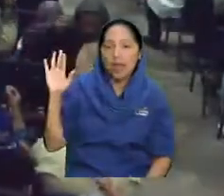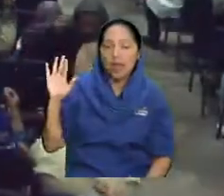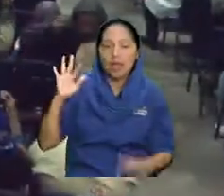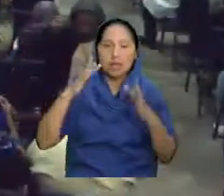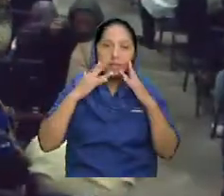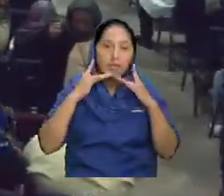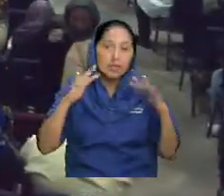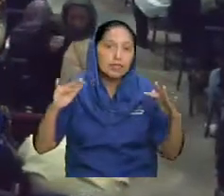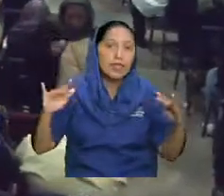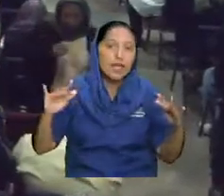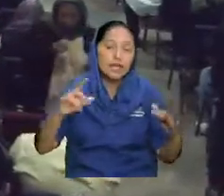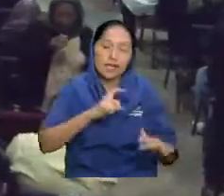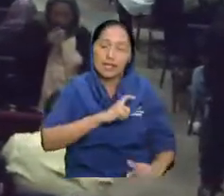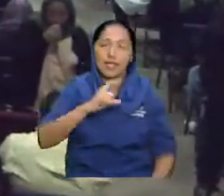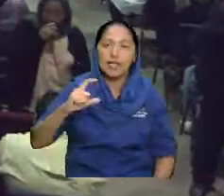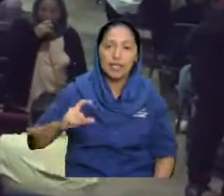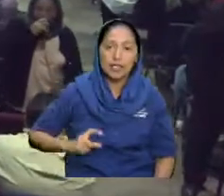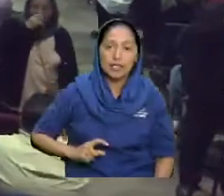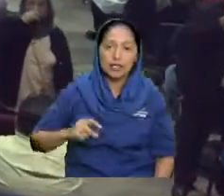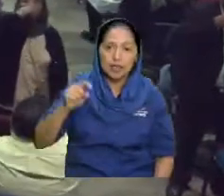Bebamos todos en el nombre de Jesús.